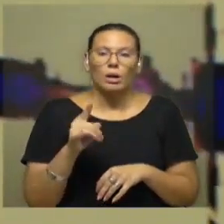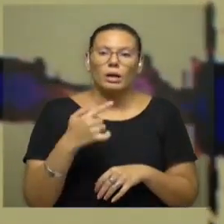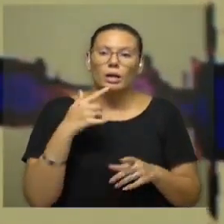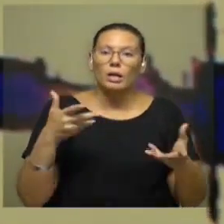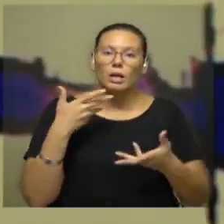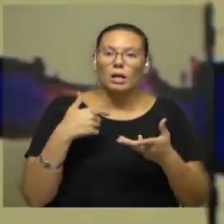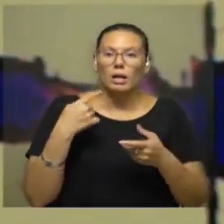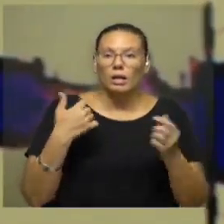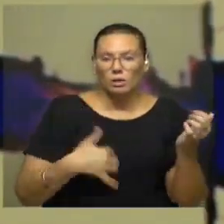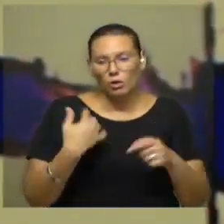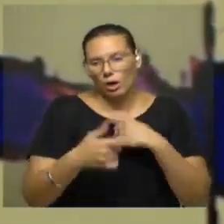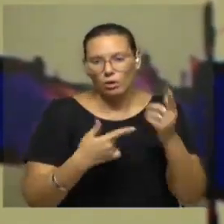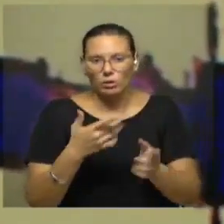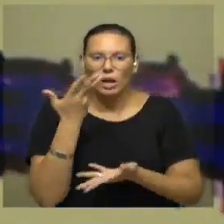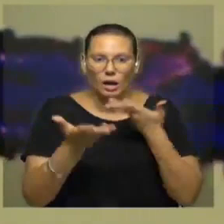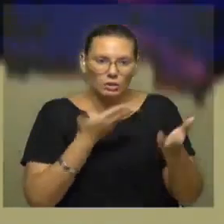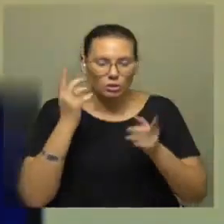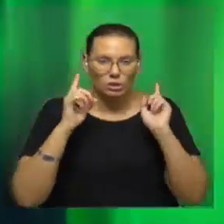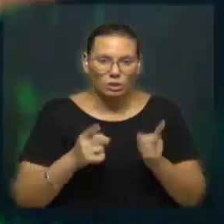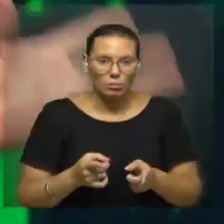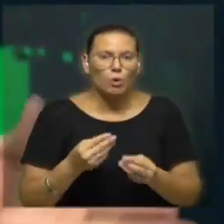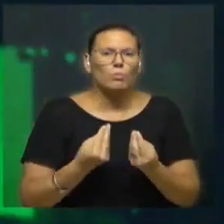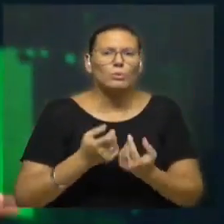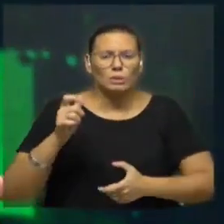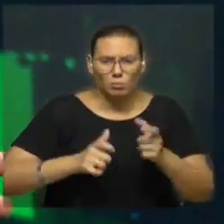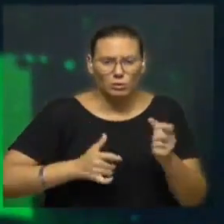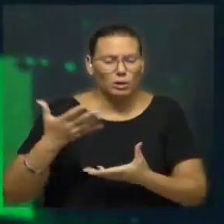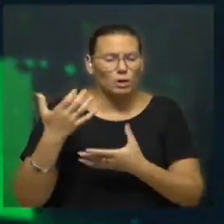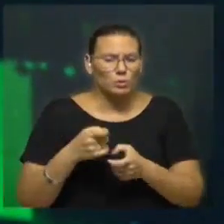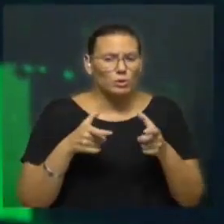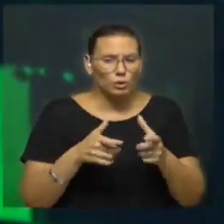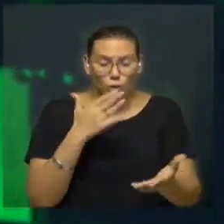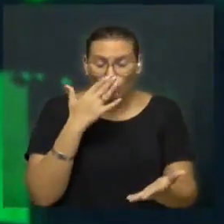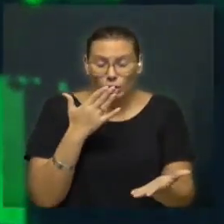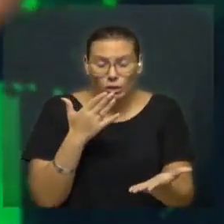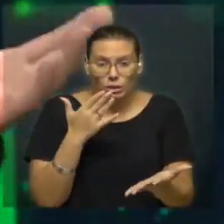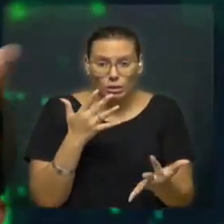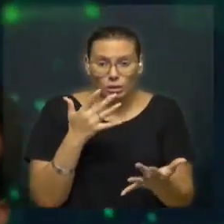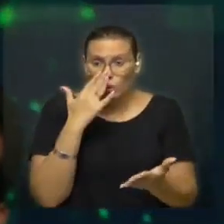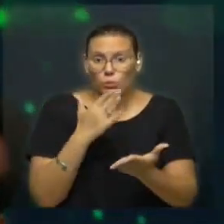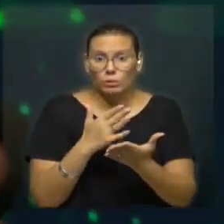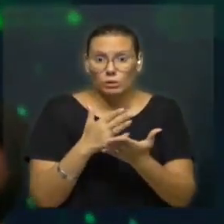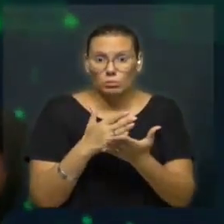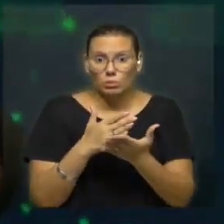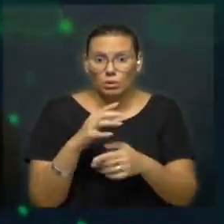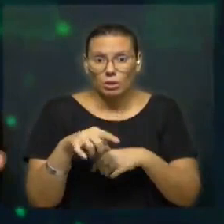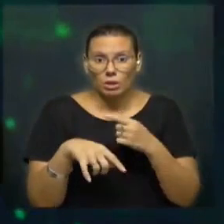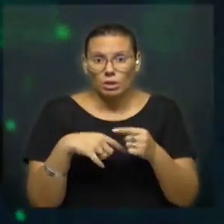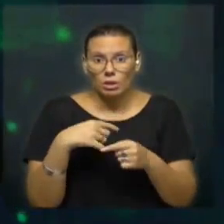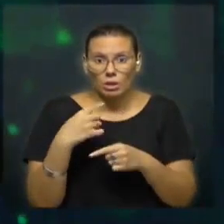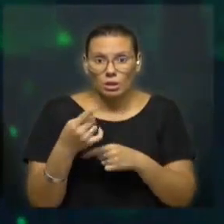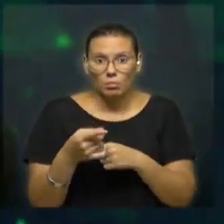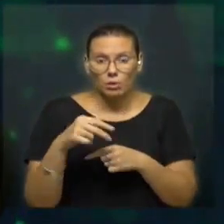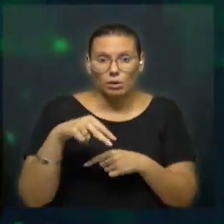Calle, y Gustavo Parodi en Didi Vuelta. Mucha gente ayudó en este disco. Y el remate que él, después acá en el,